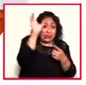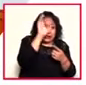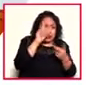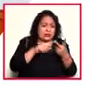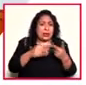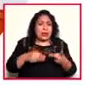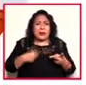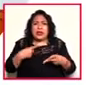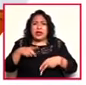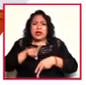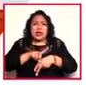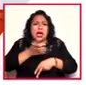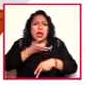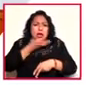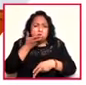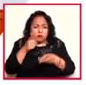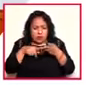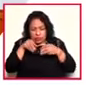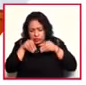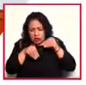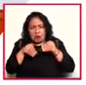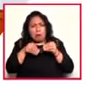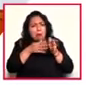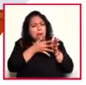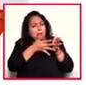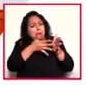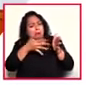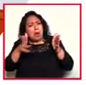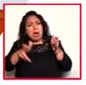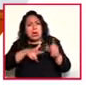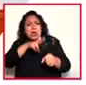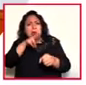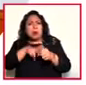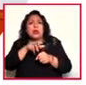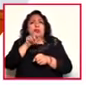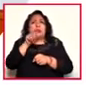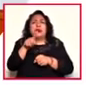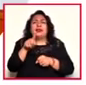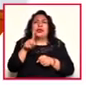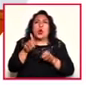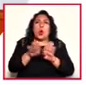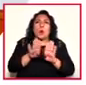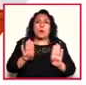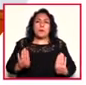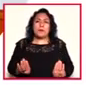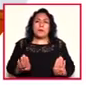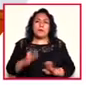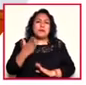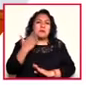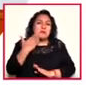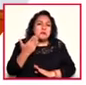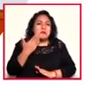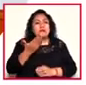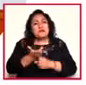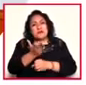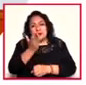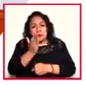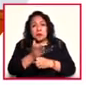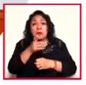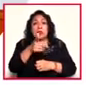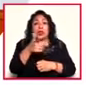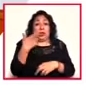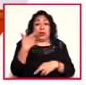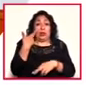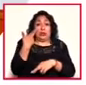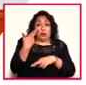la estética con fluidez y naturalidad, y también con un enorme carisma y un gran sentido del humor. El papel que juega